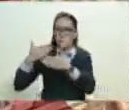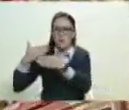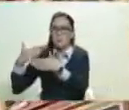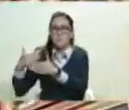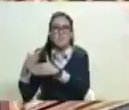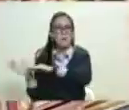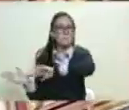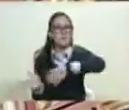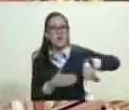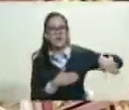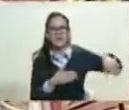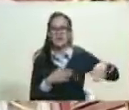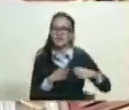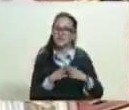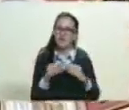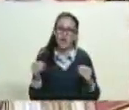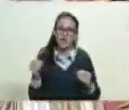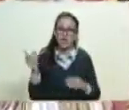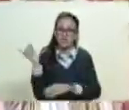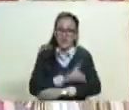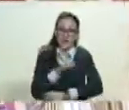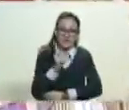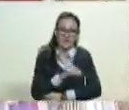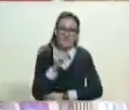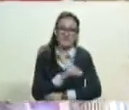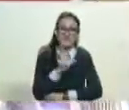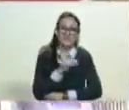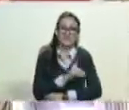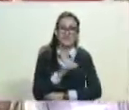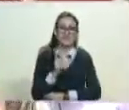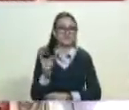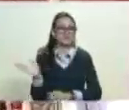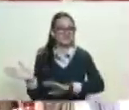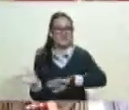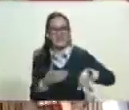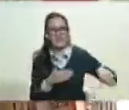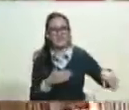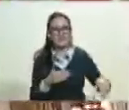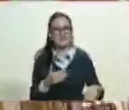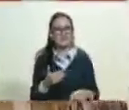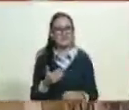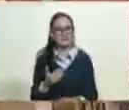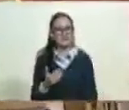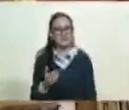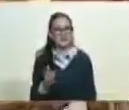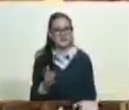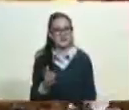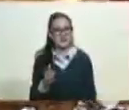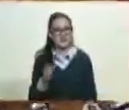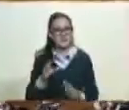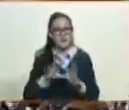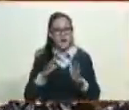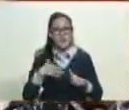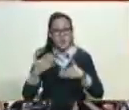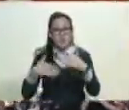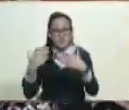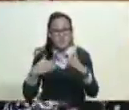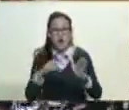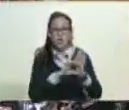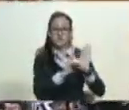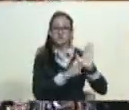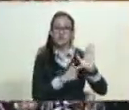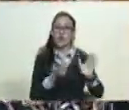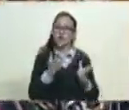todas las arbitrariedades dictatoriales que han impedido ejercer la validez material de nuestra Constitución.